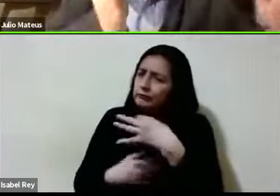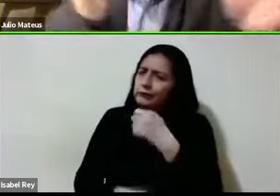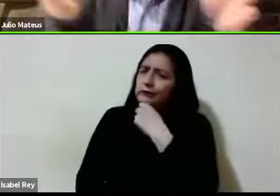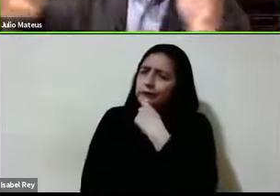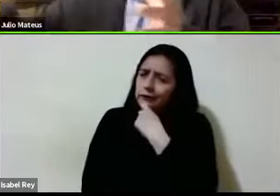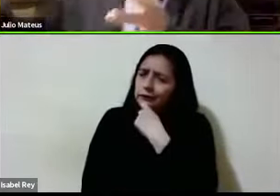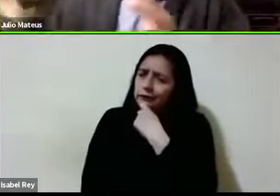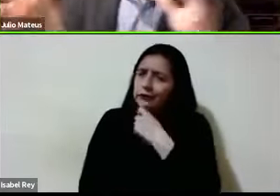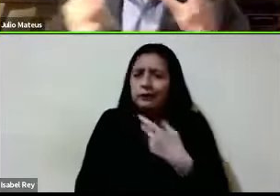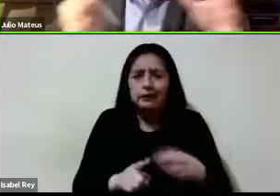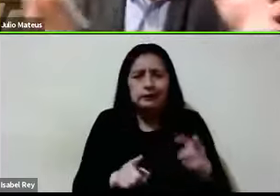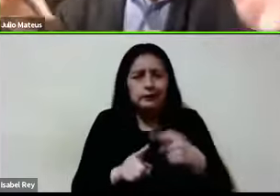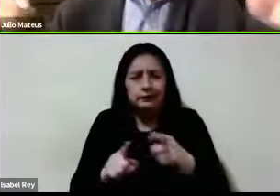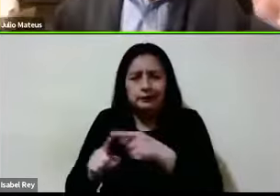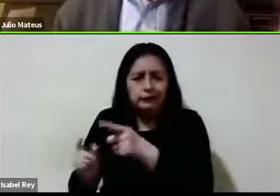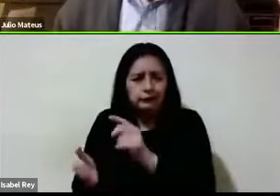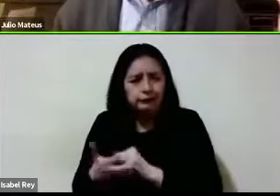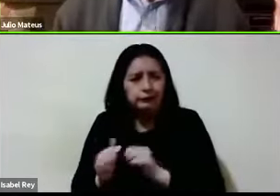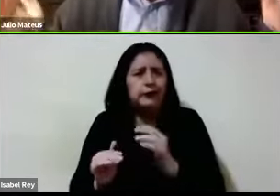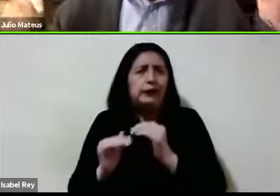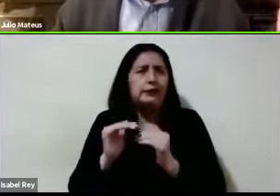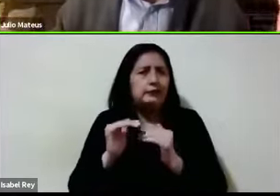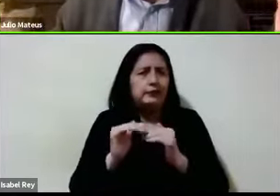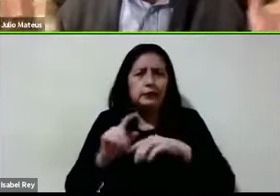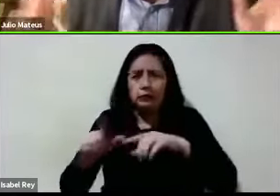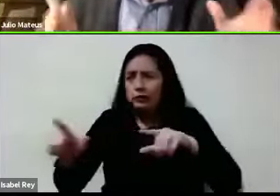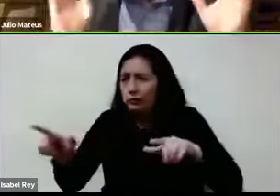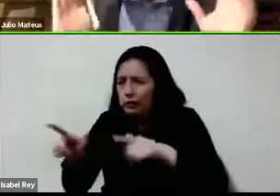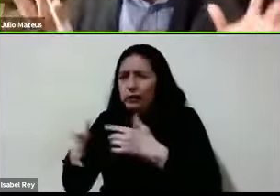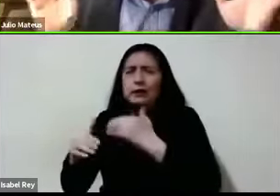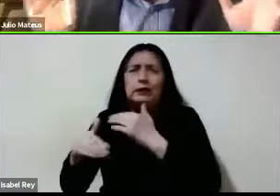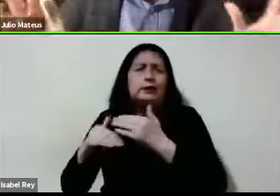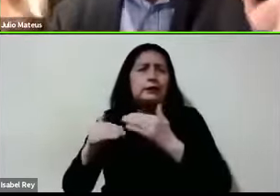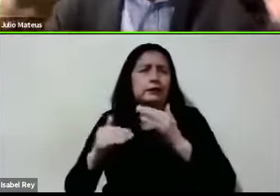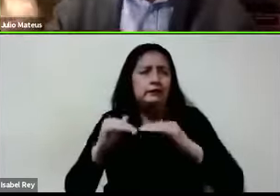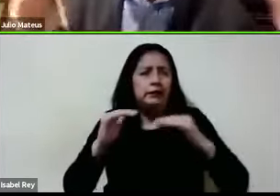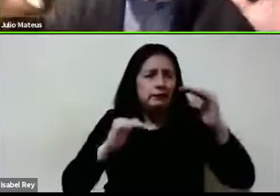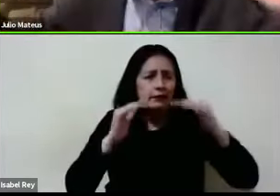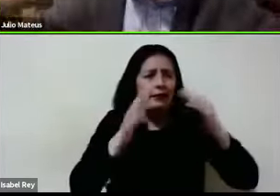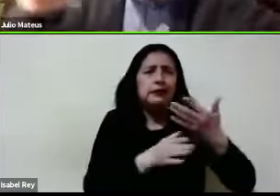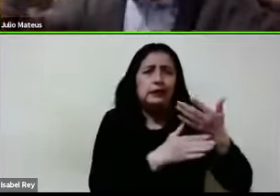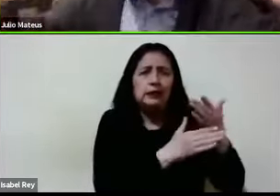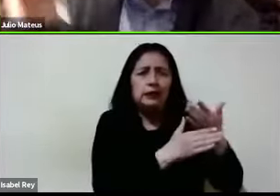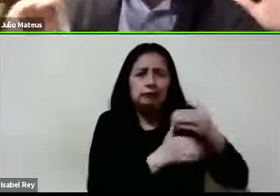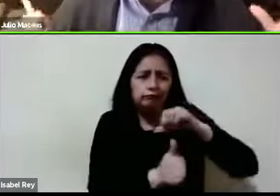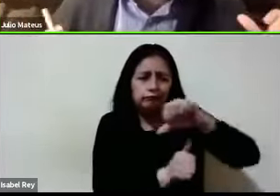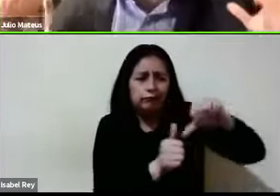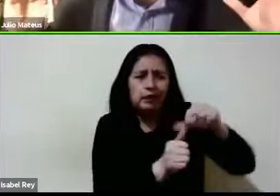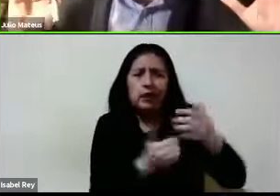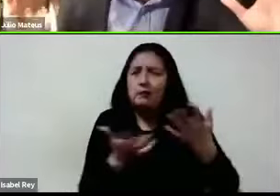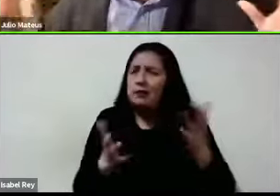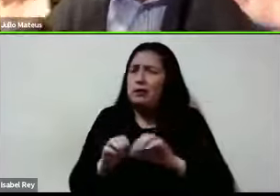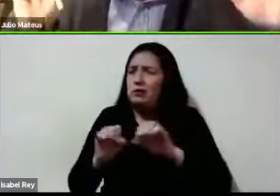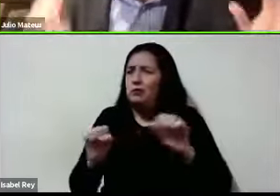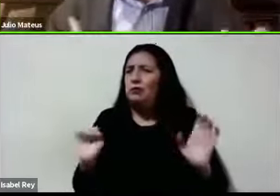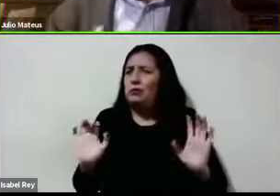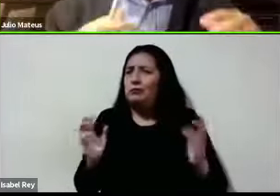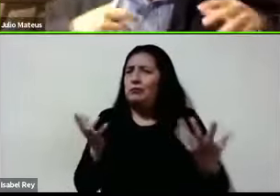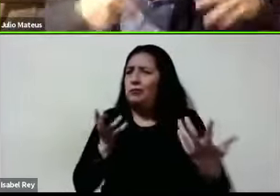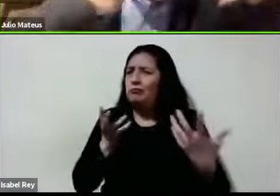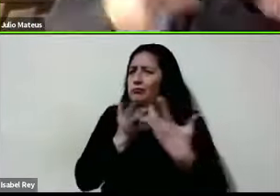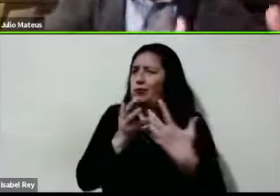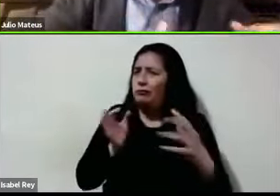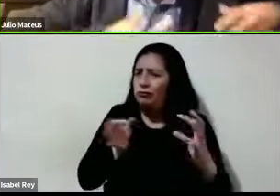es que son distintos niveles y distintos espacios que conviven, pero a veces son sistemas no necesariamente compatibles,